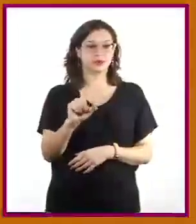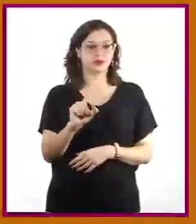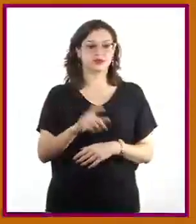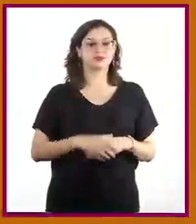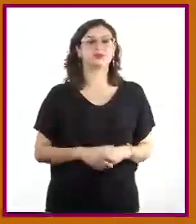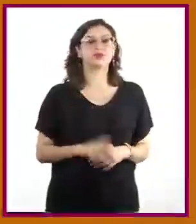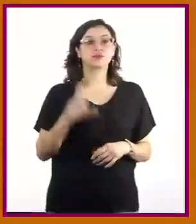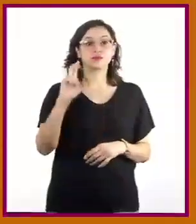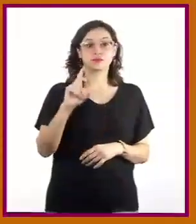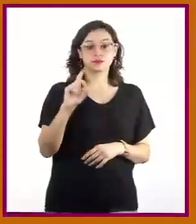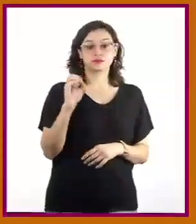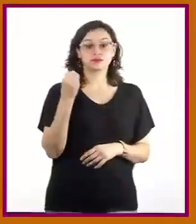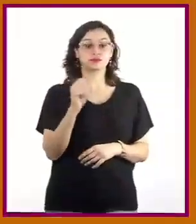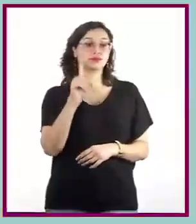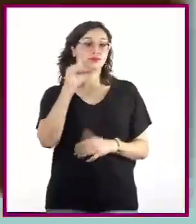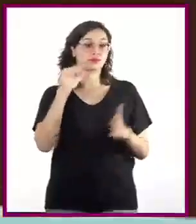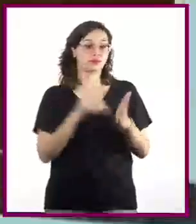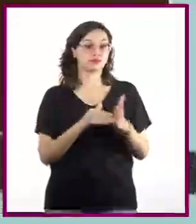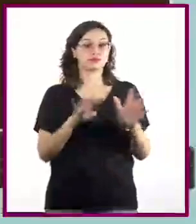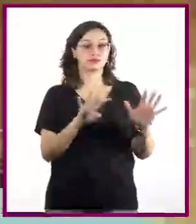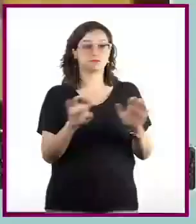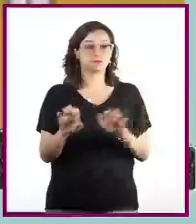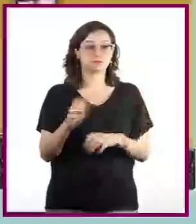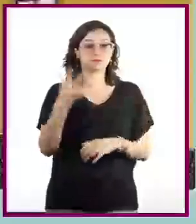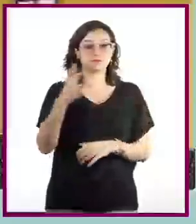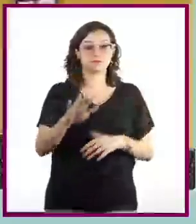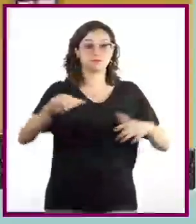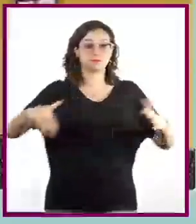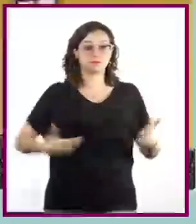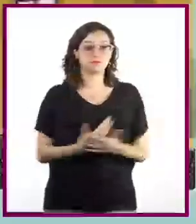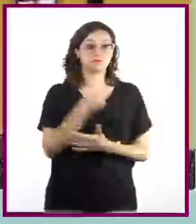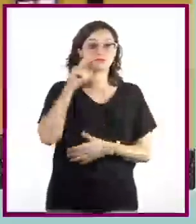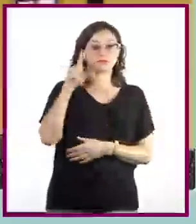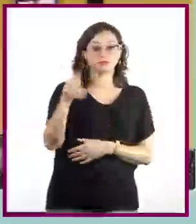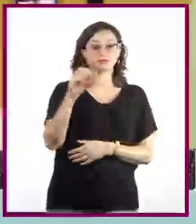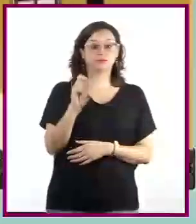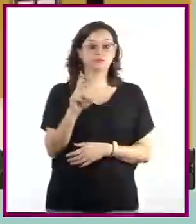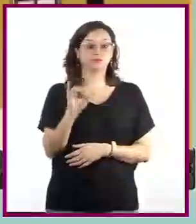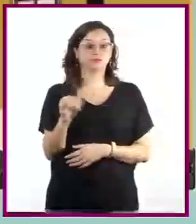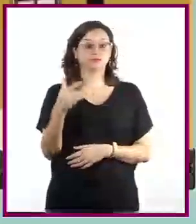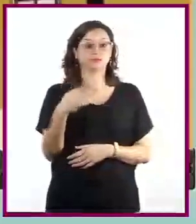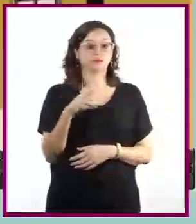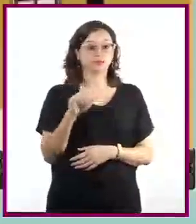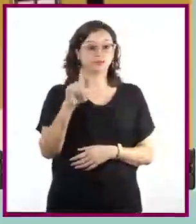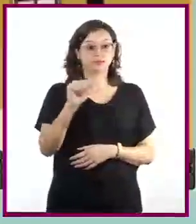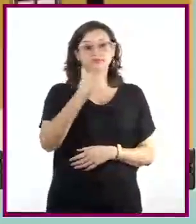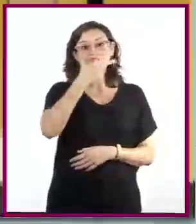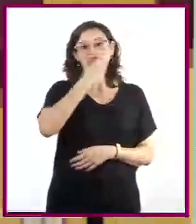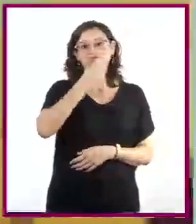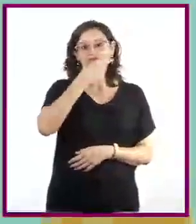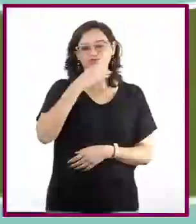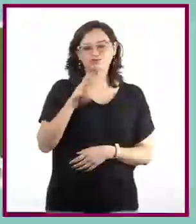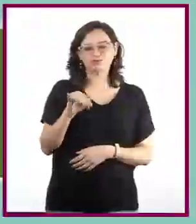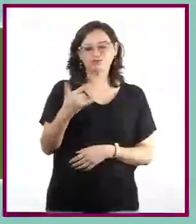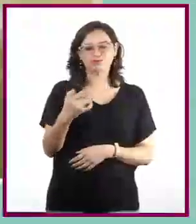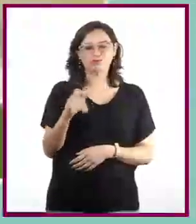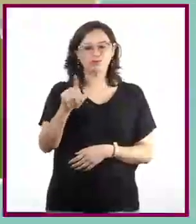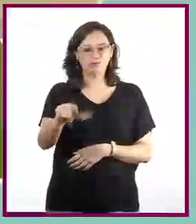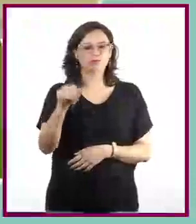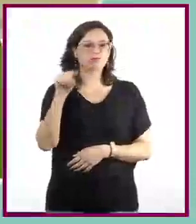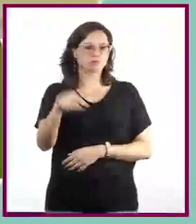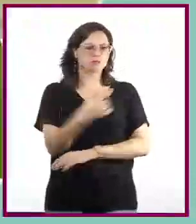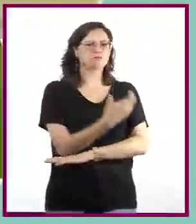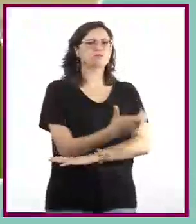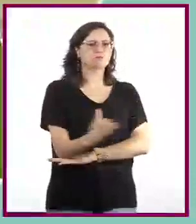El 30 de octubre de 1910, nace en Orihuela, Alicante, Miguel Hernández, en el seno de una familia de origen